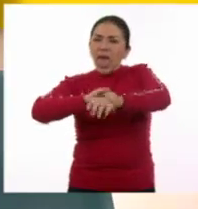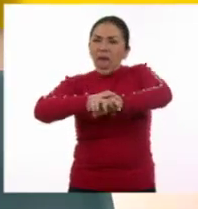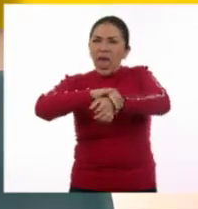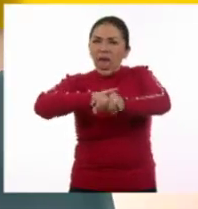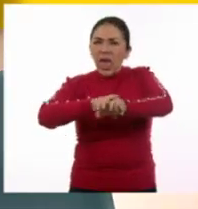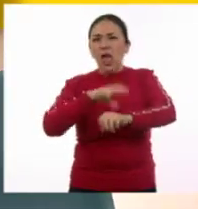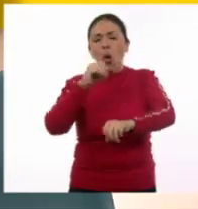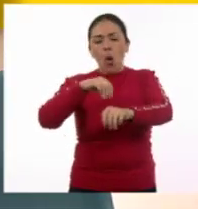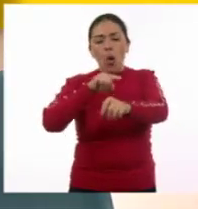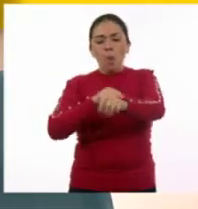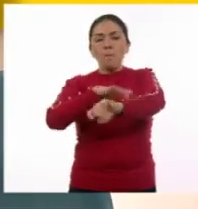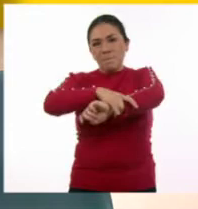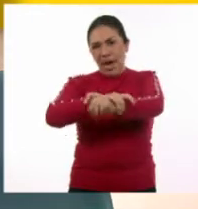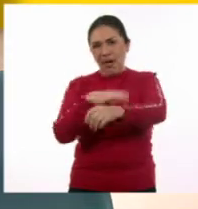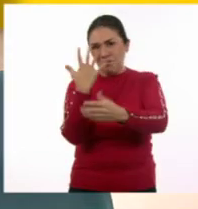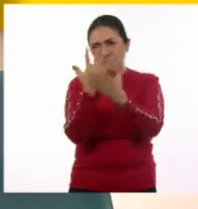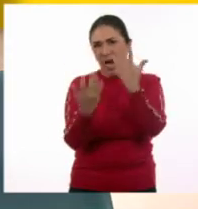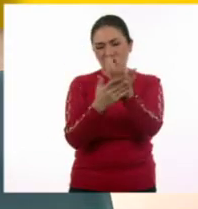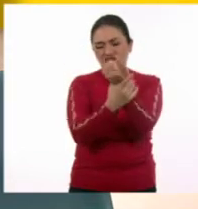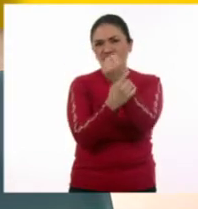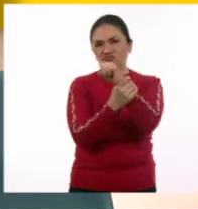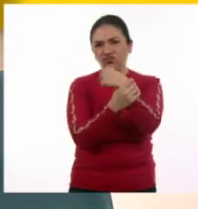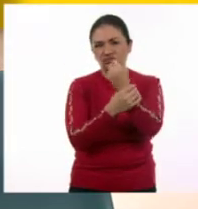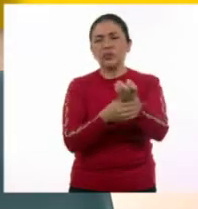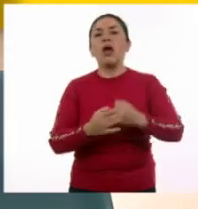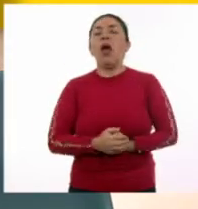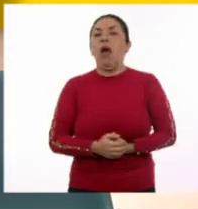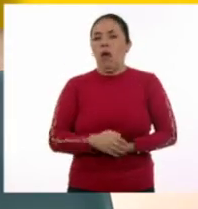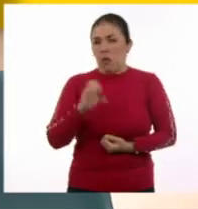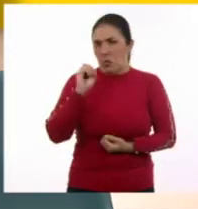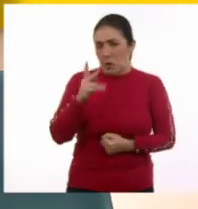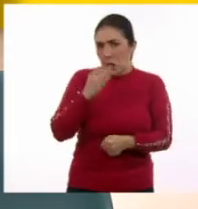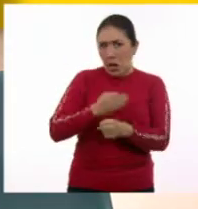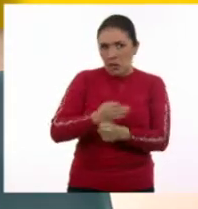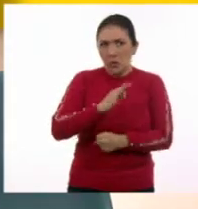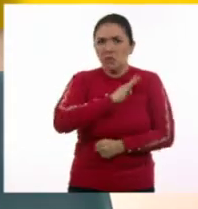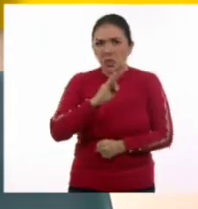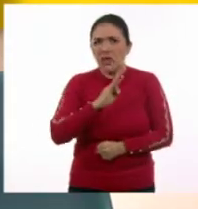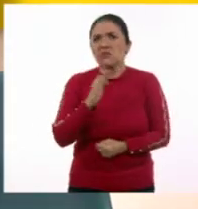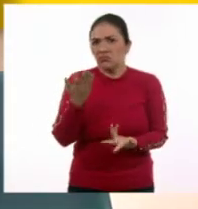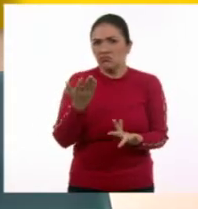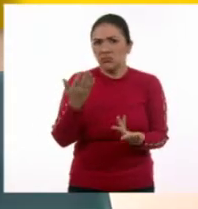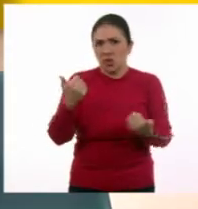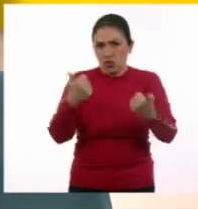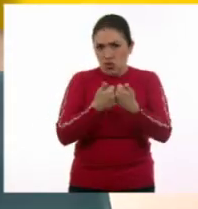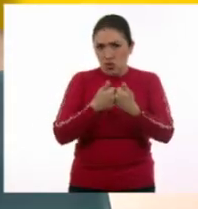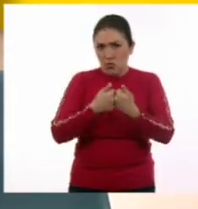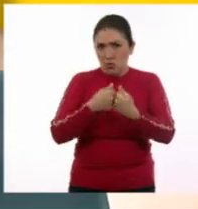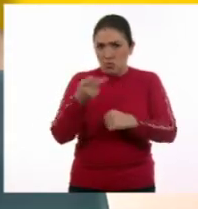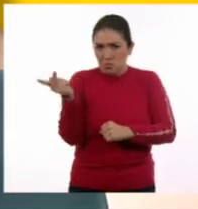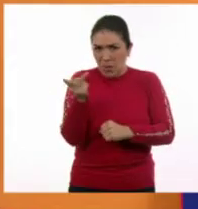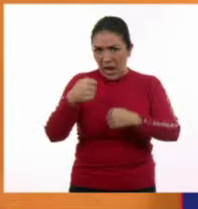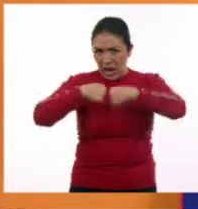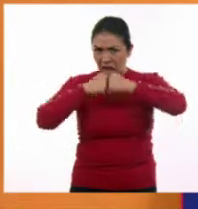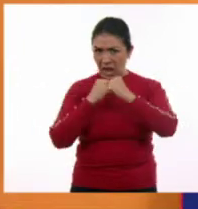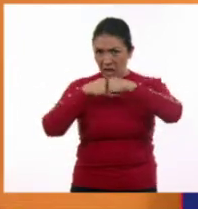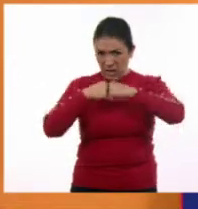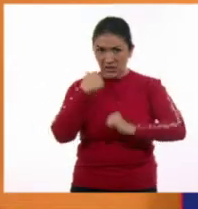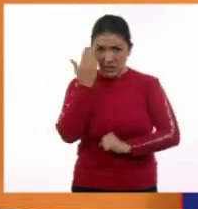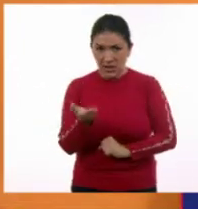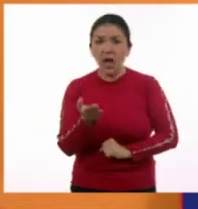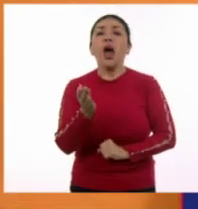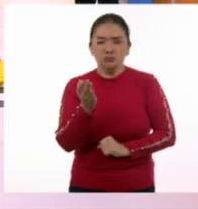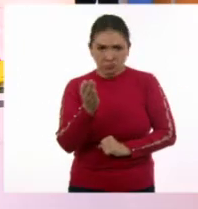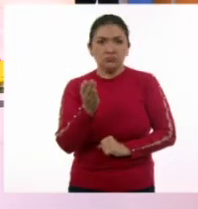muy bien entonces te parece si lo hacemos con quien te gusta y lo podemos hacer en una pierna baja perfecto que